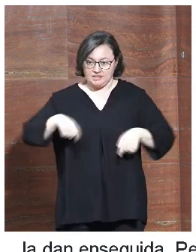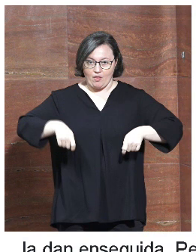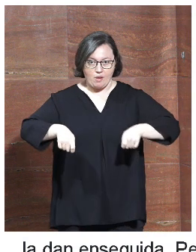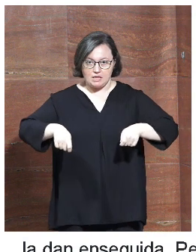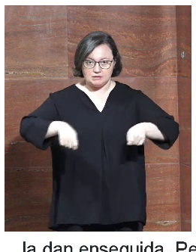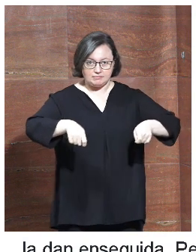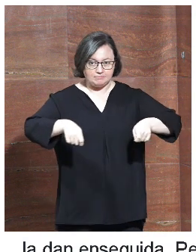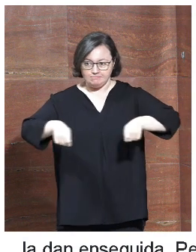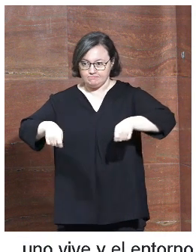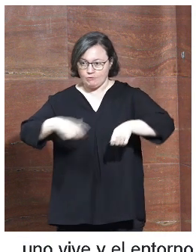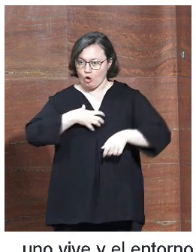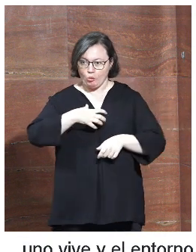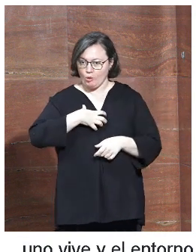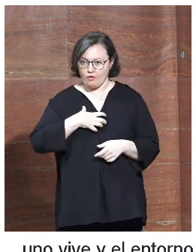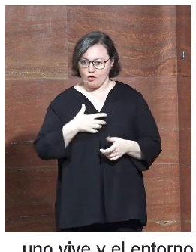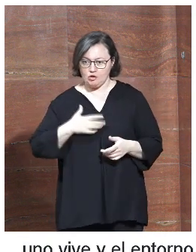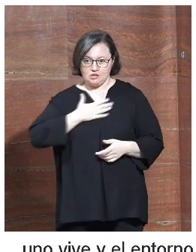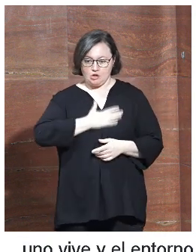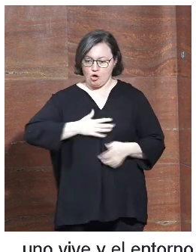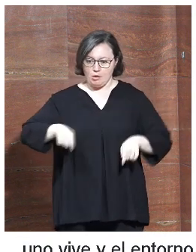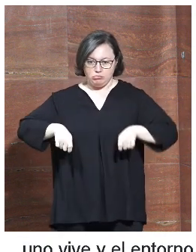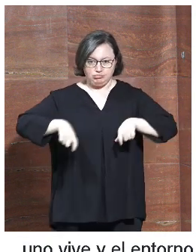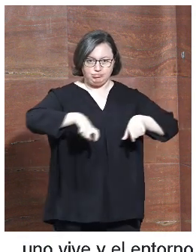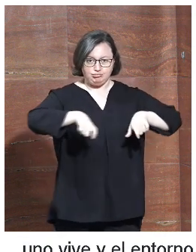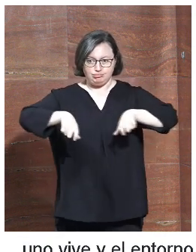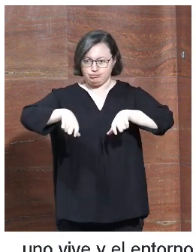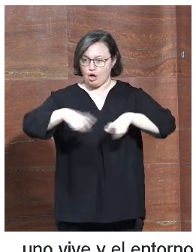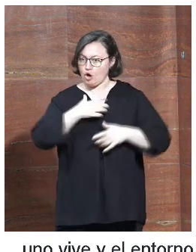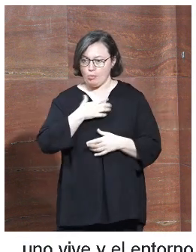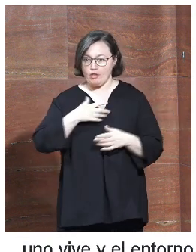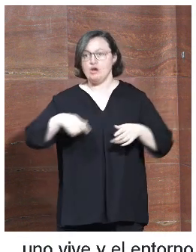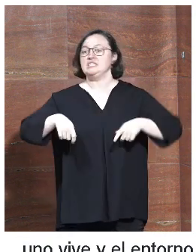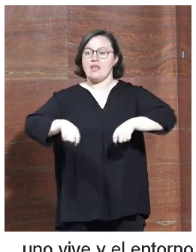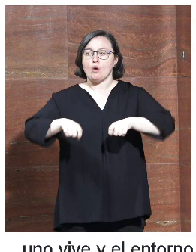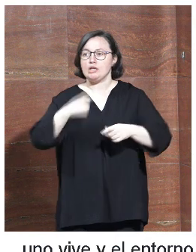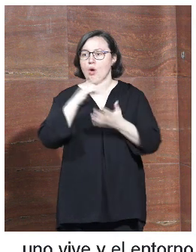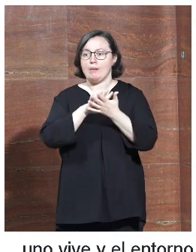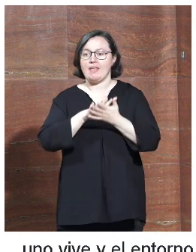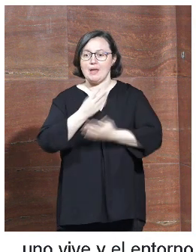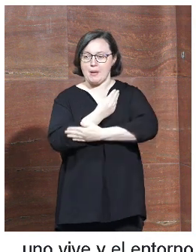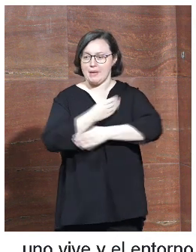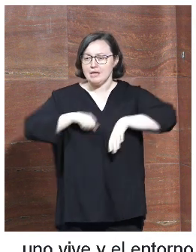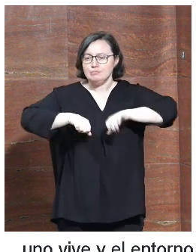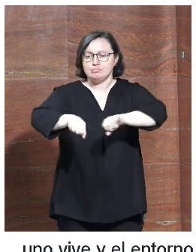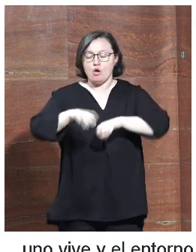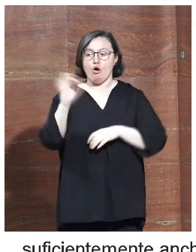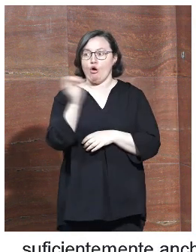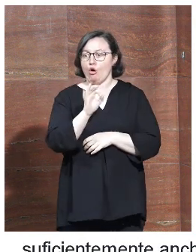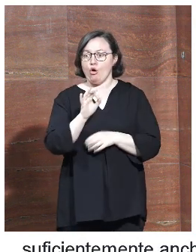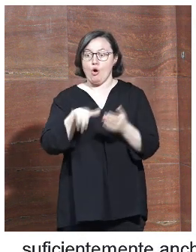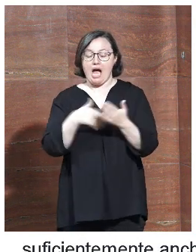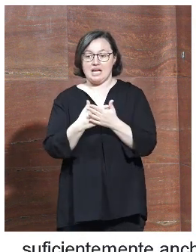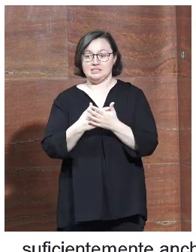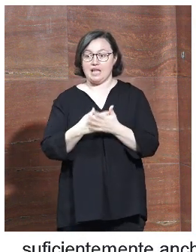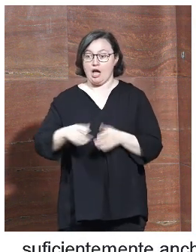permitir un uso cómodo de una silla de ruedas. Y quien dice una silla de ruedas dice un carrito de niño o un carrito